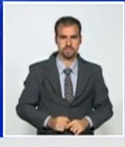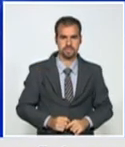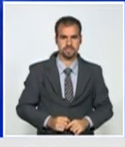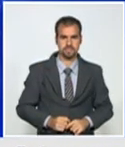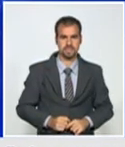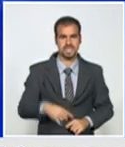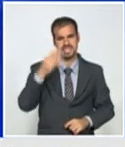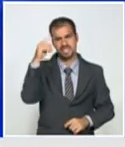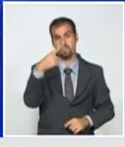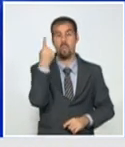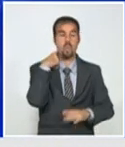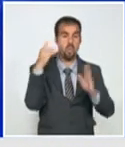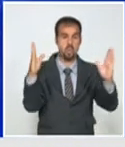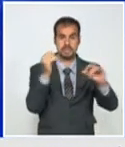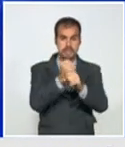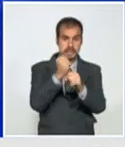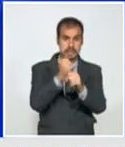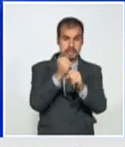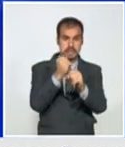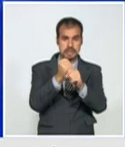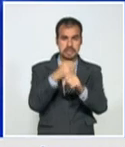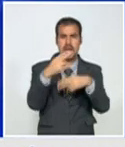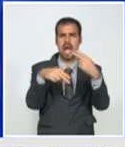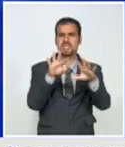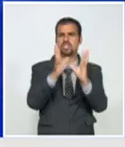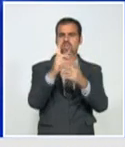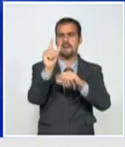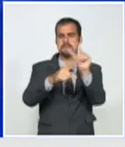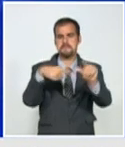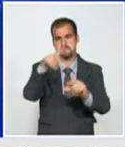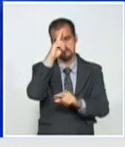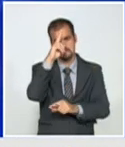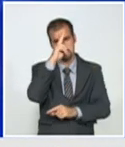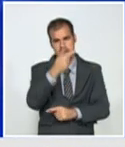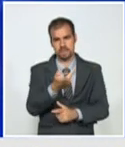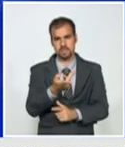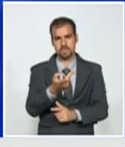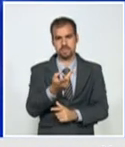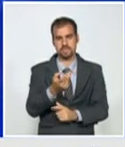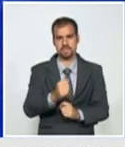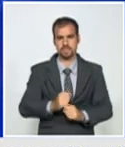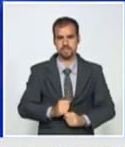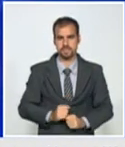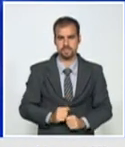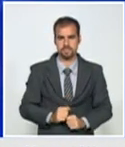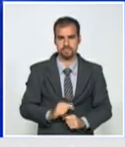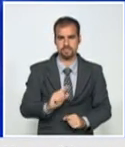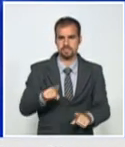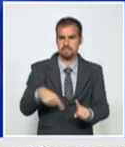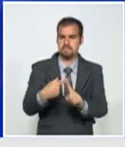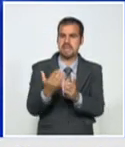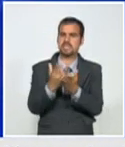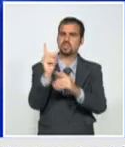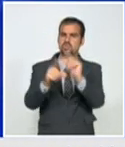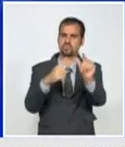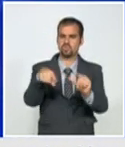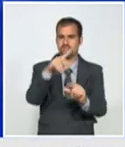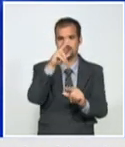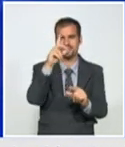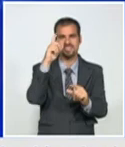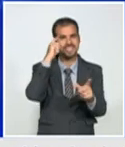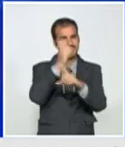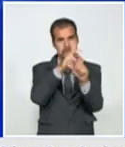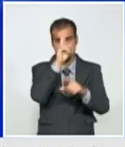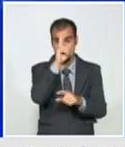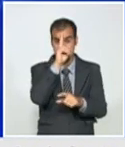que vienen realizando nuestros trabajadores de la salud en todos los sentidos, la inserción de nuestros estudiantes universitarios, de nuestros